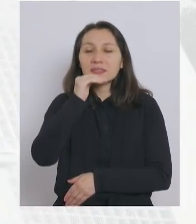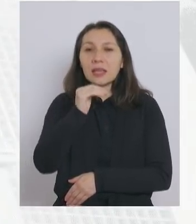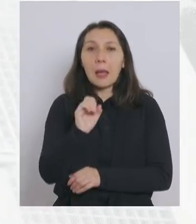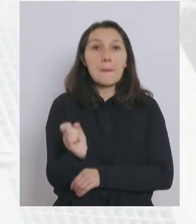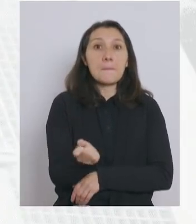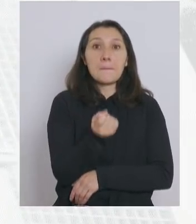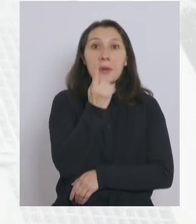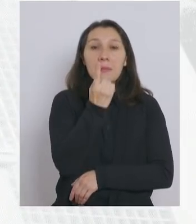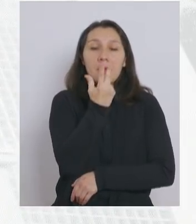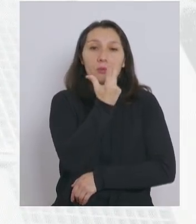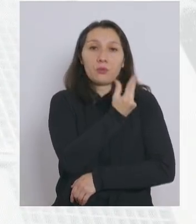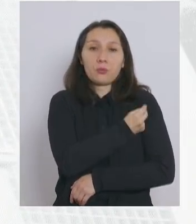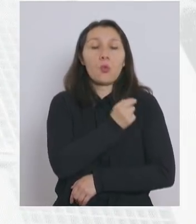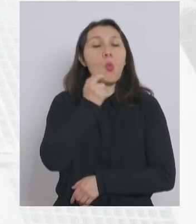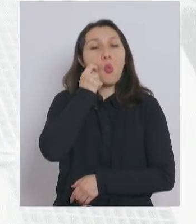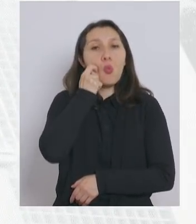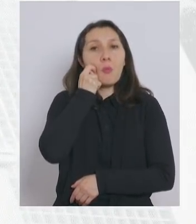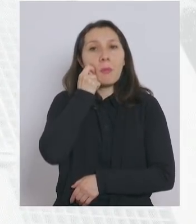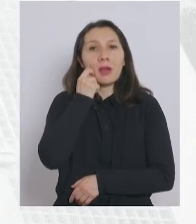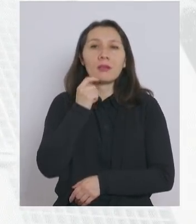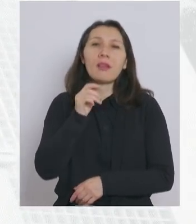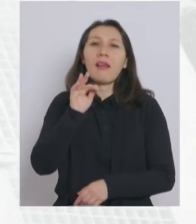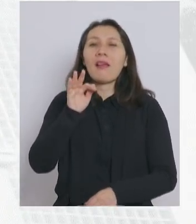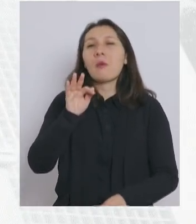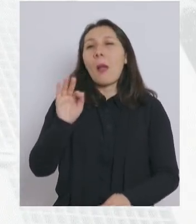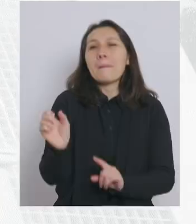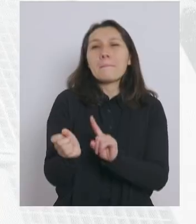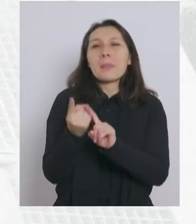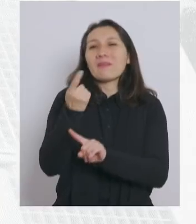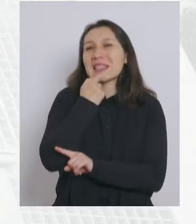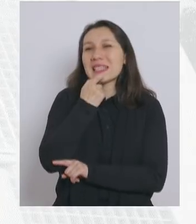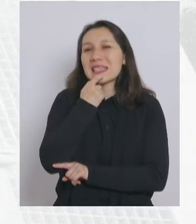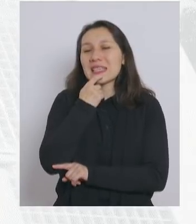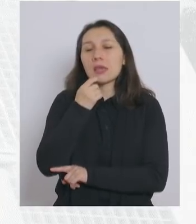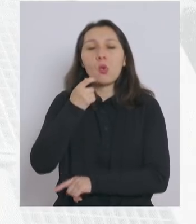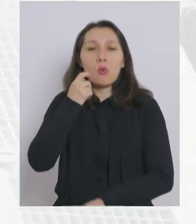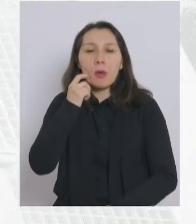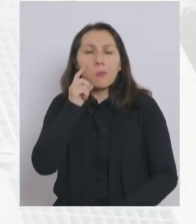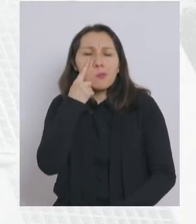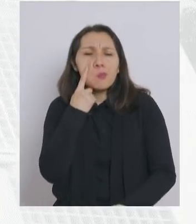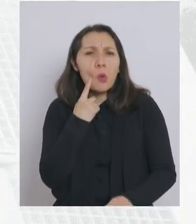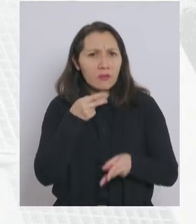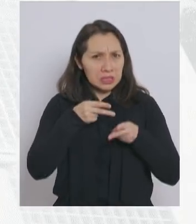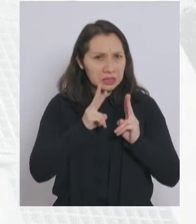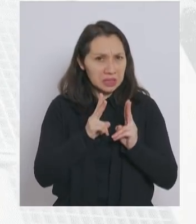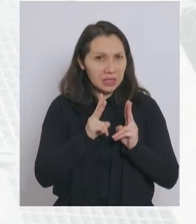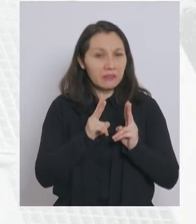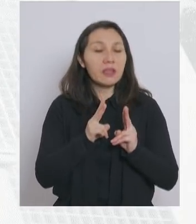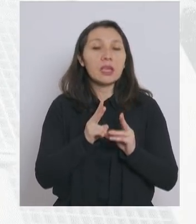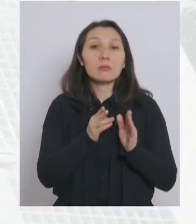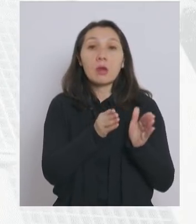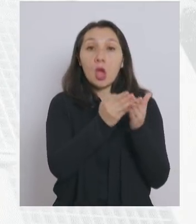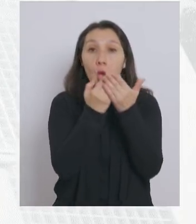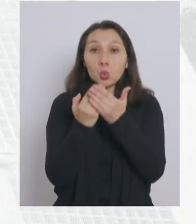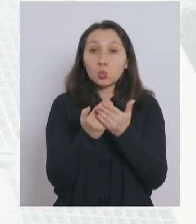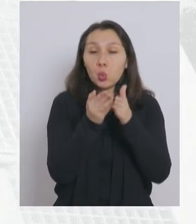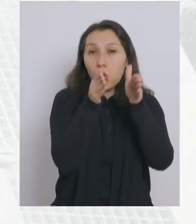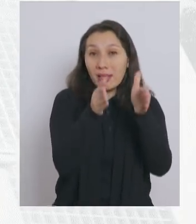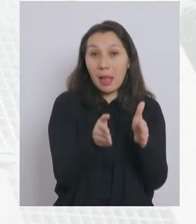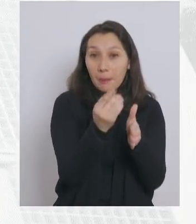primera aplicada en humanos o First in Human, y el objetivo fue evaluar la eficacia. Aquí los estudios de fase 1 ocupan